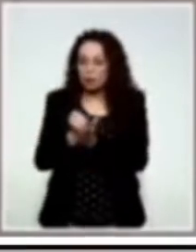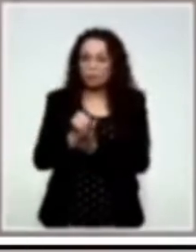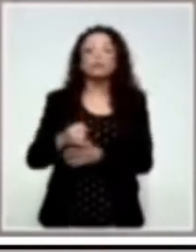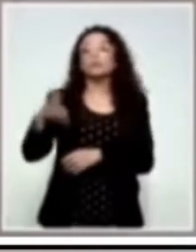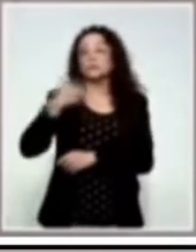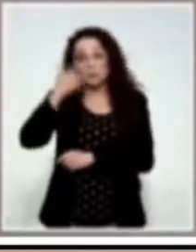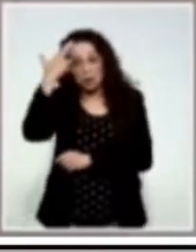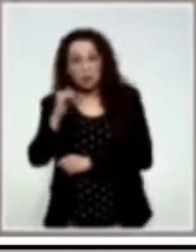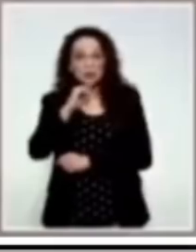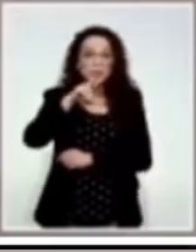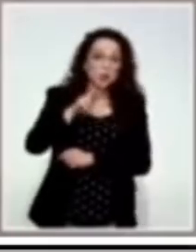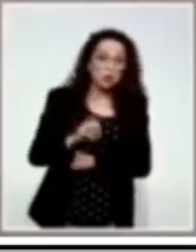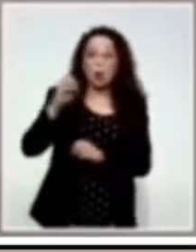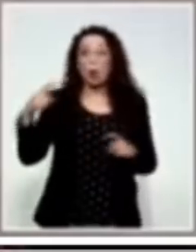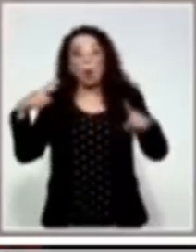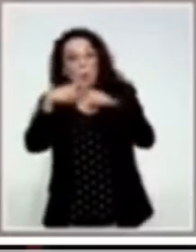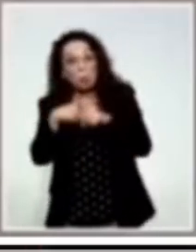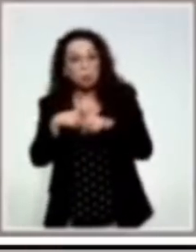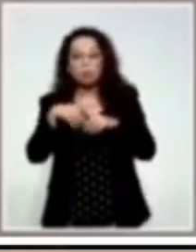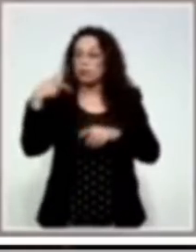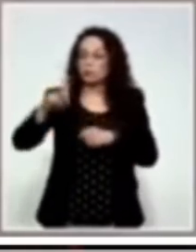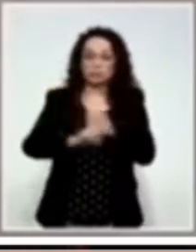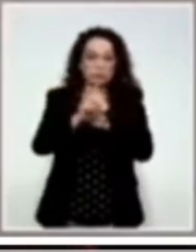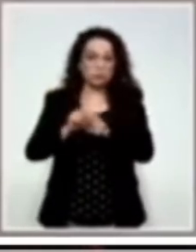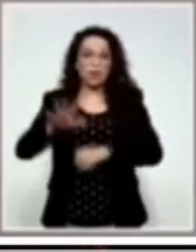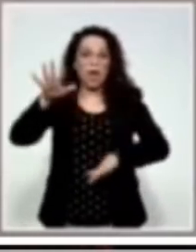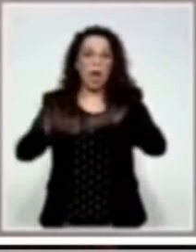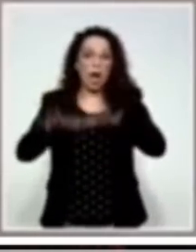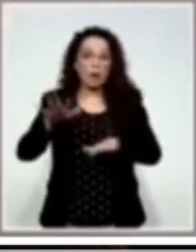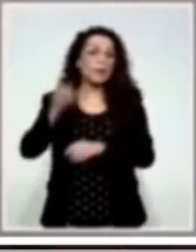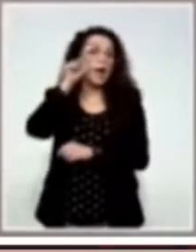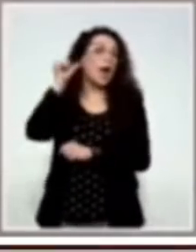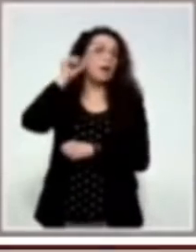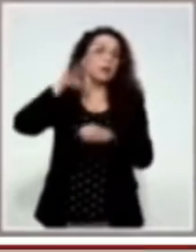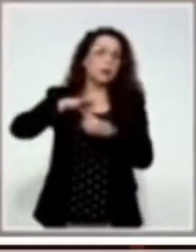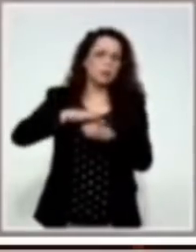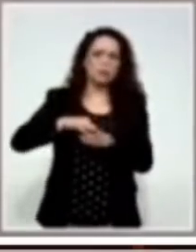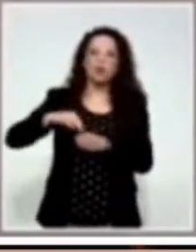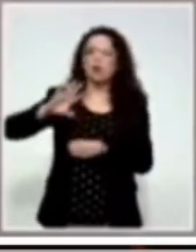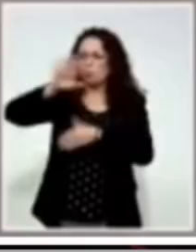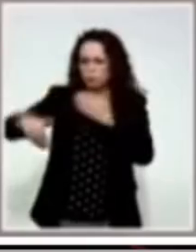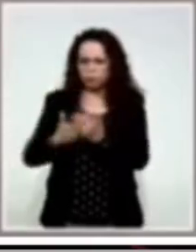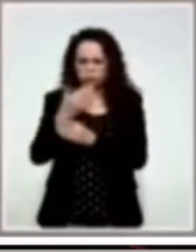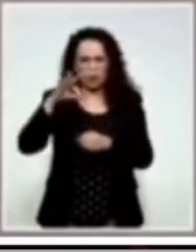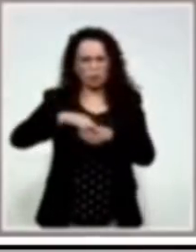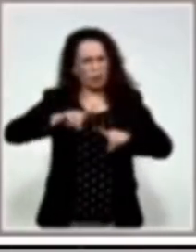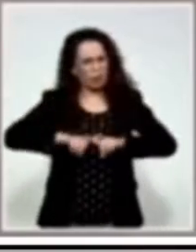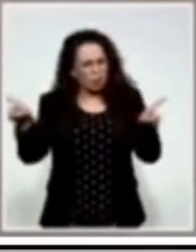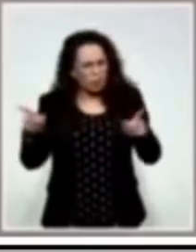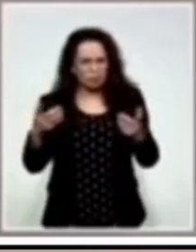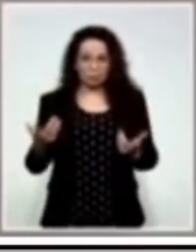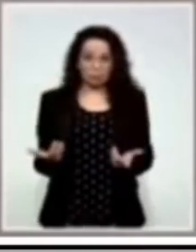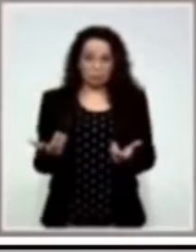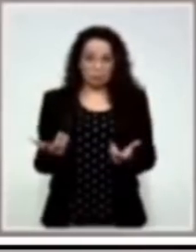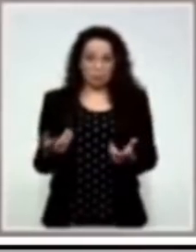razones, a veces contradiciéndose, a veces votando distinto de lo que votó el día anterior, pero mi labor no es corregir el